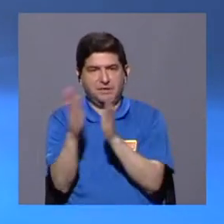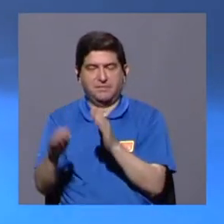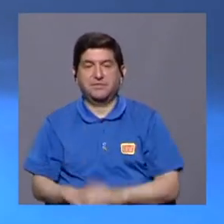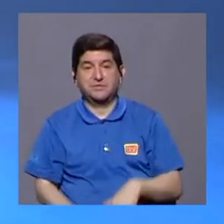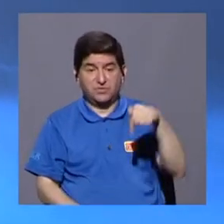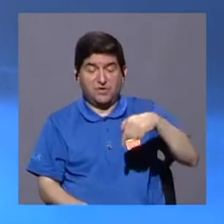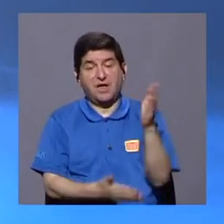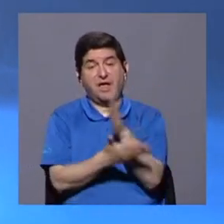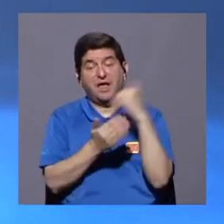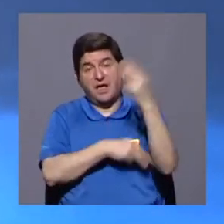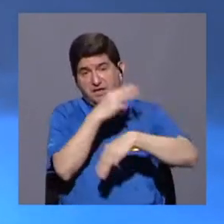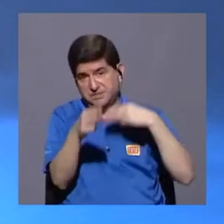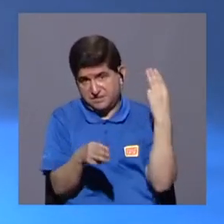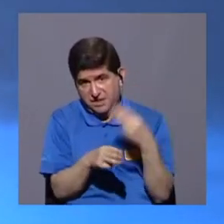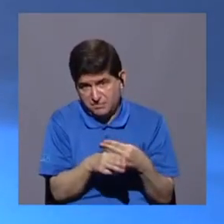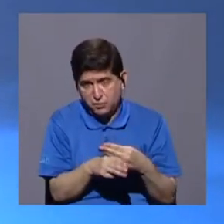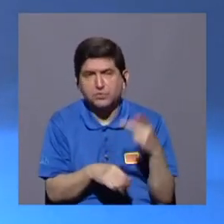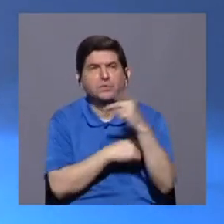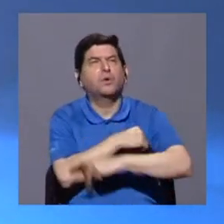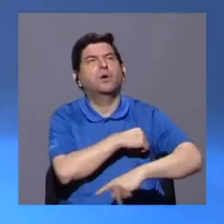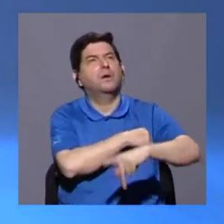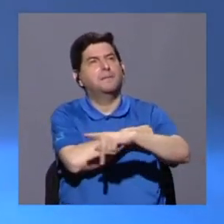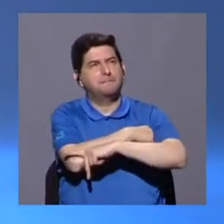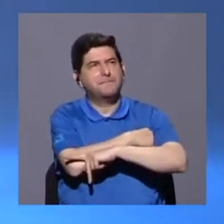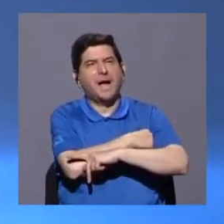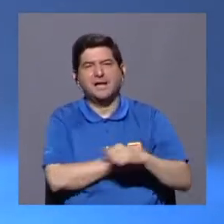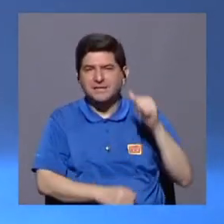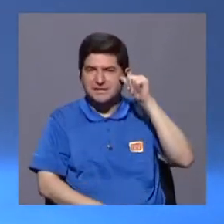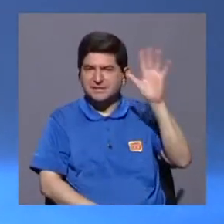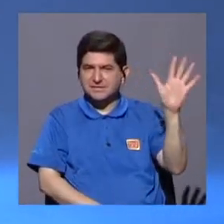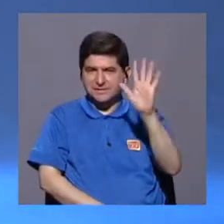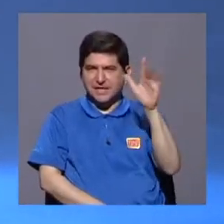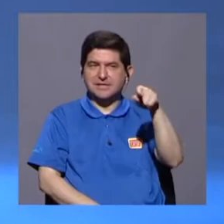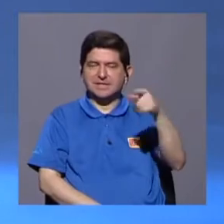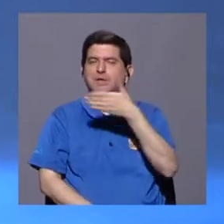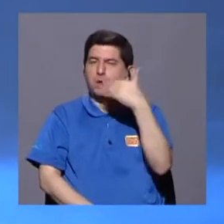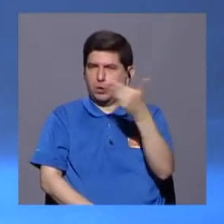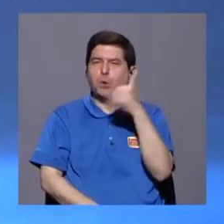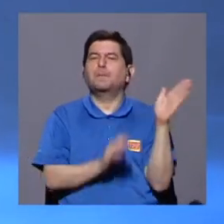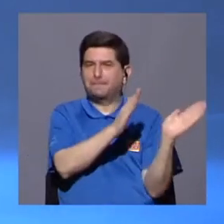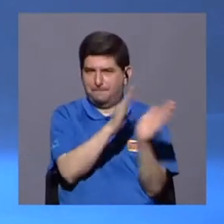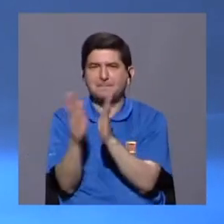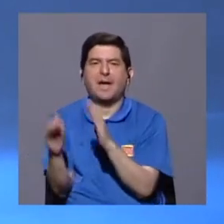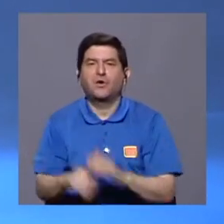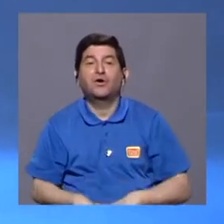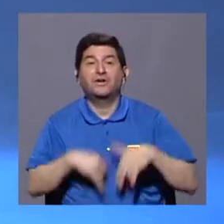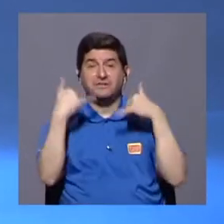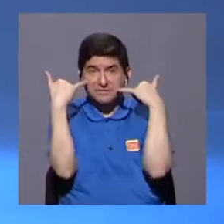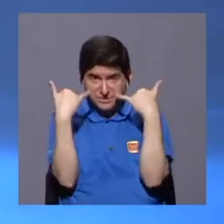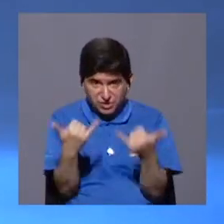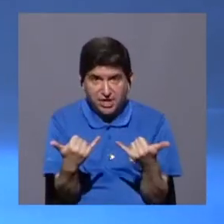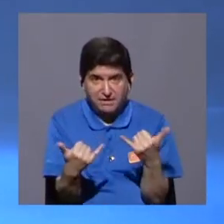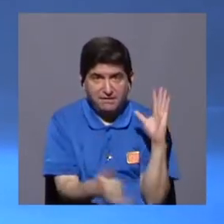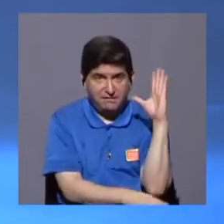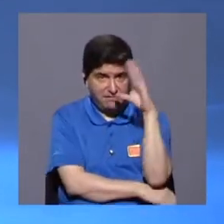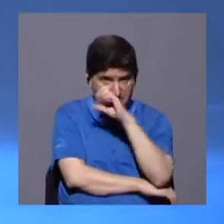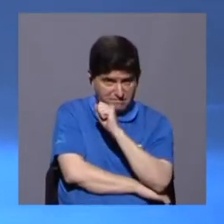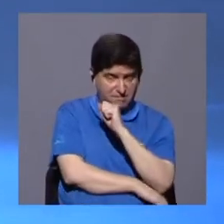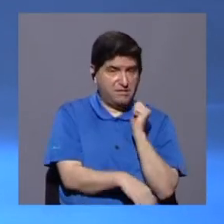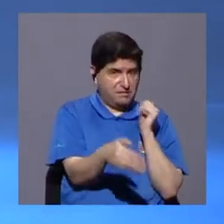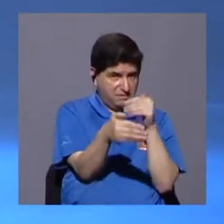este lado del mundo me parece que los países orientales y está aún mejor mejor preparados porque ya habían visto de